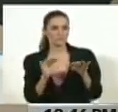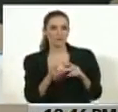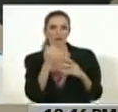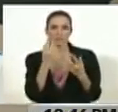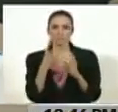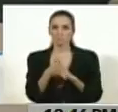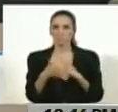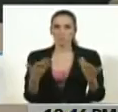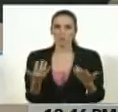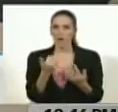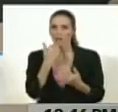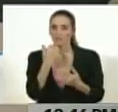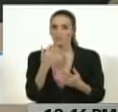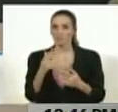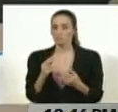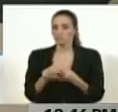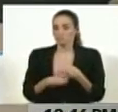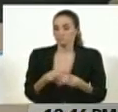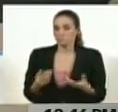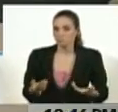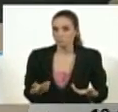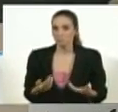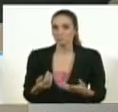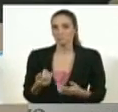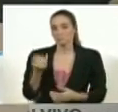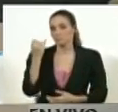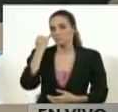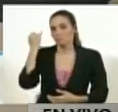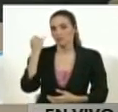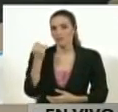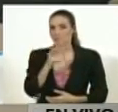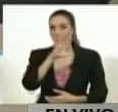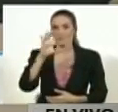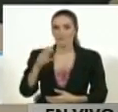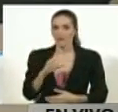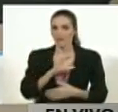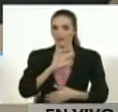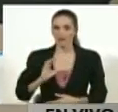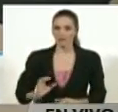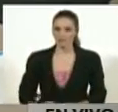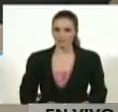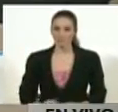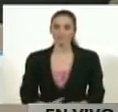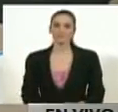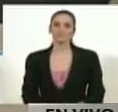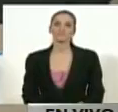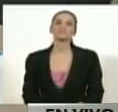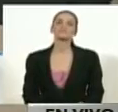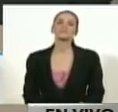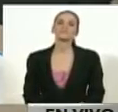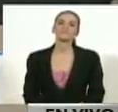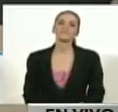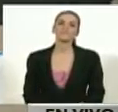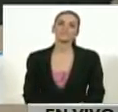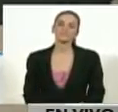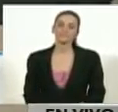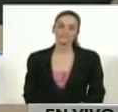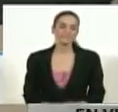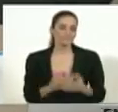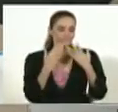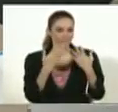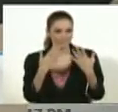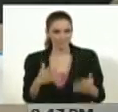debe eso Cuál es la lectura que usted le da de esta posición de los países del Caribe fíjate gracias